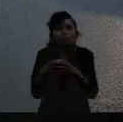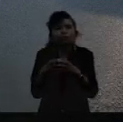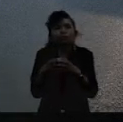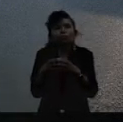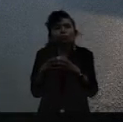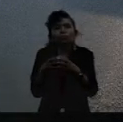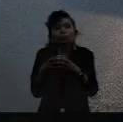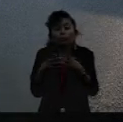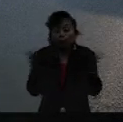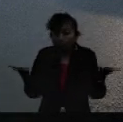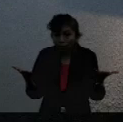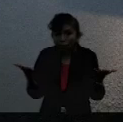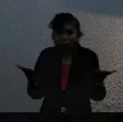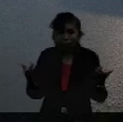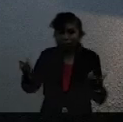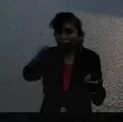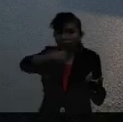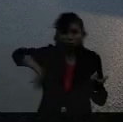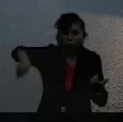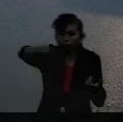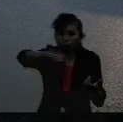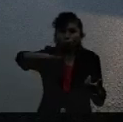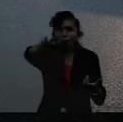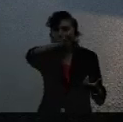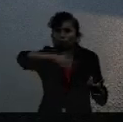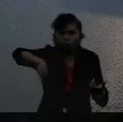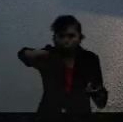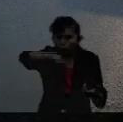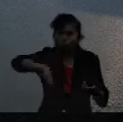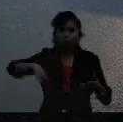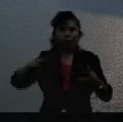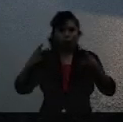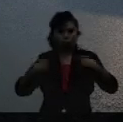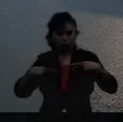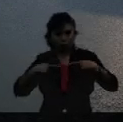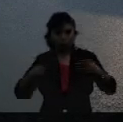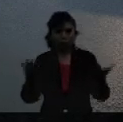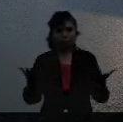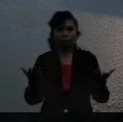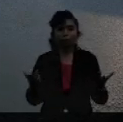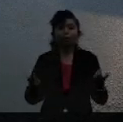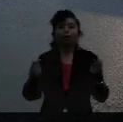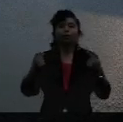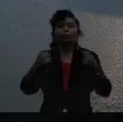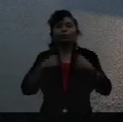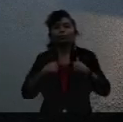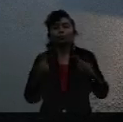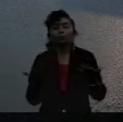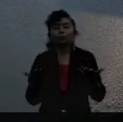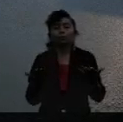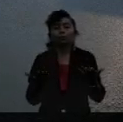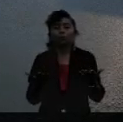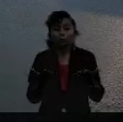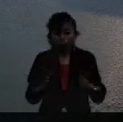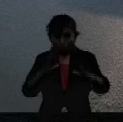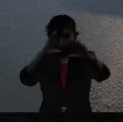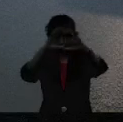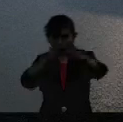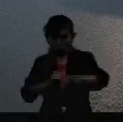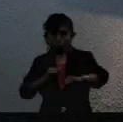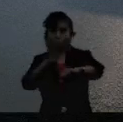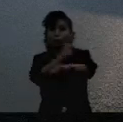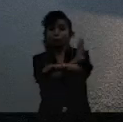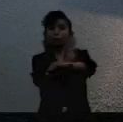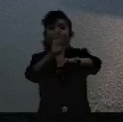consenso de Gran alcance con todos los sectores de la sociedad yo lo he llamado el nuevo acuerdo por el bienestar y